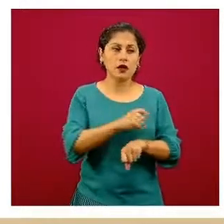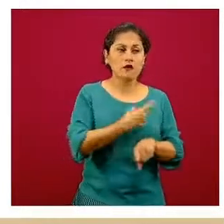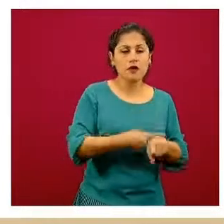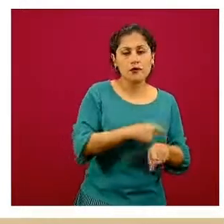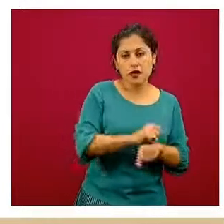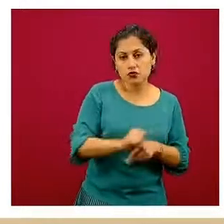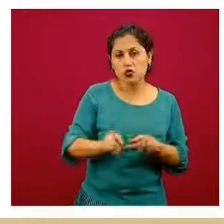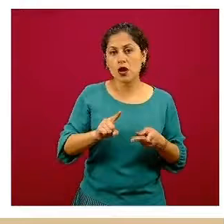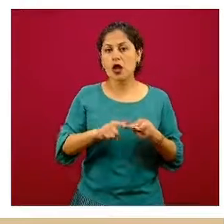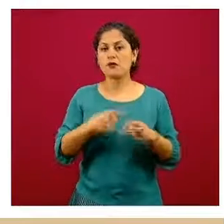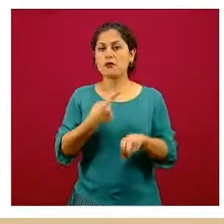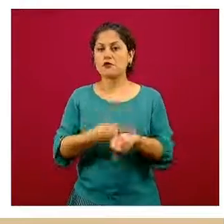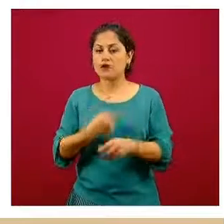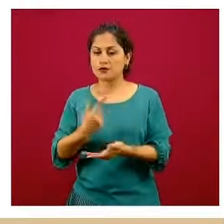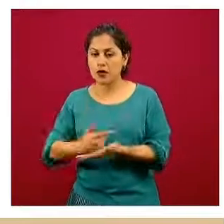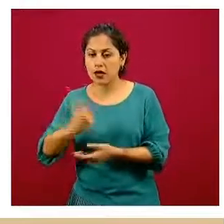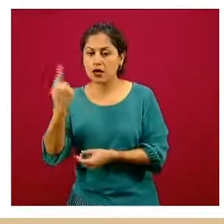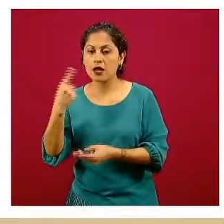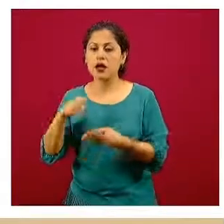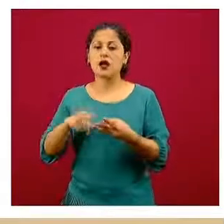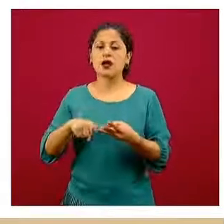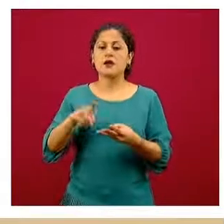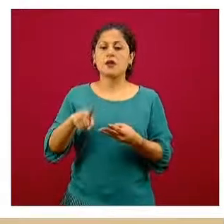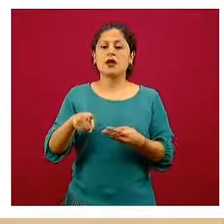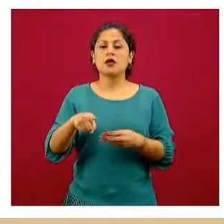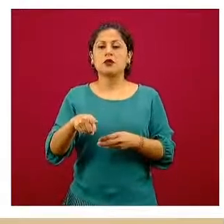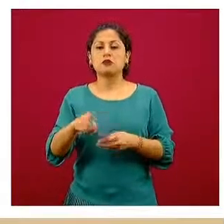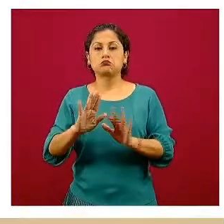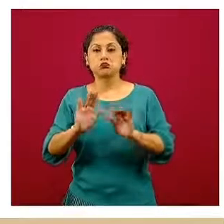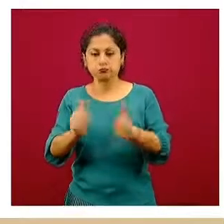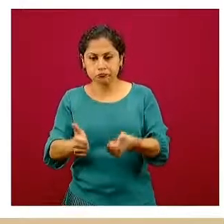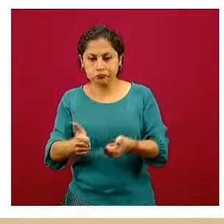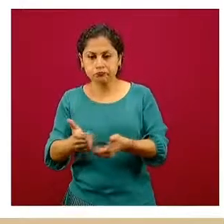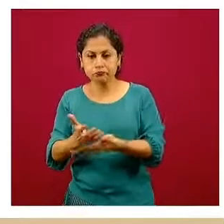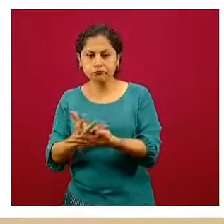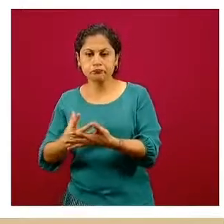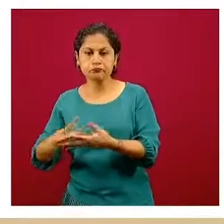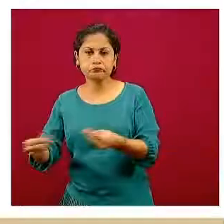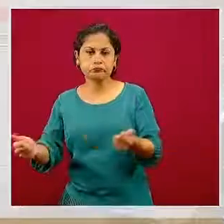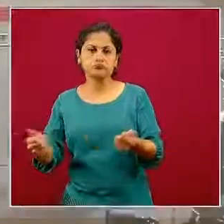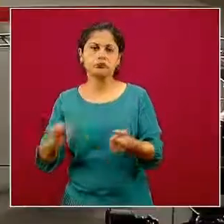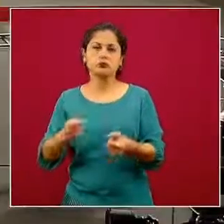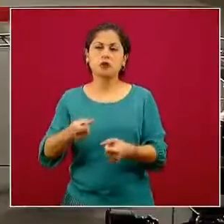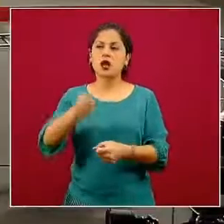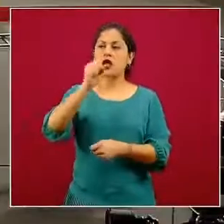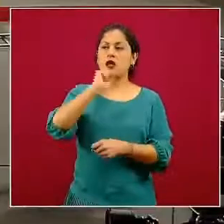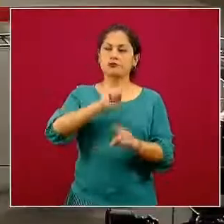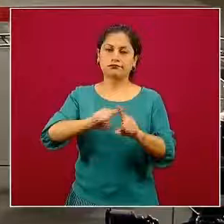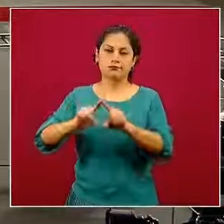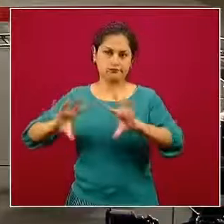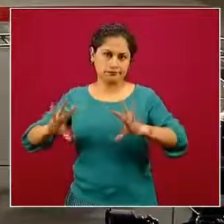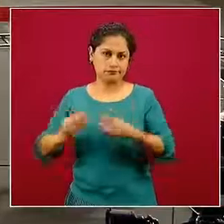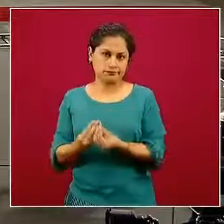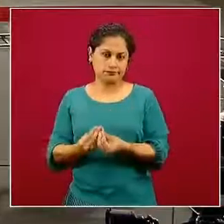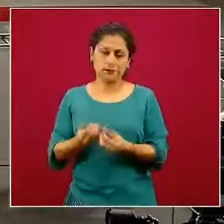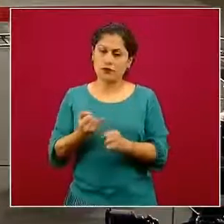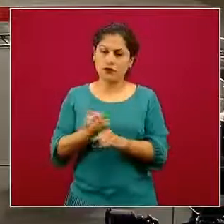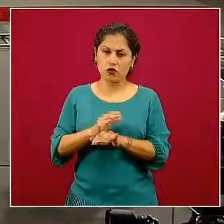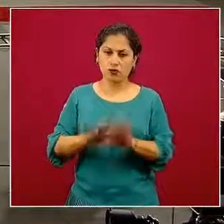muestras procesadas que hasta el momento hemos tenido. Sería la actualización para el día de hoy.